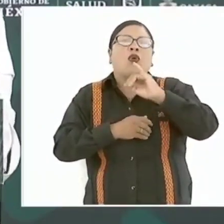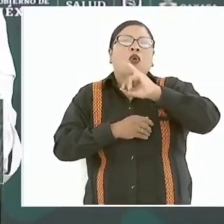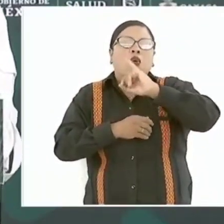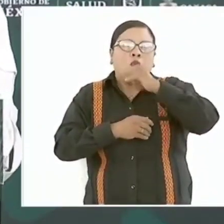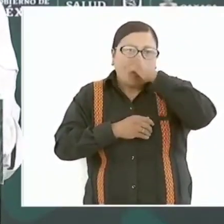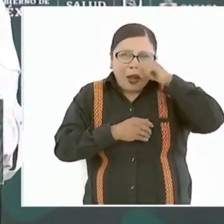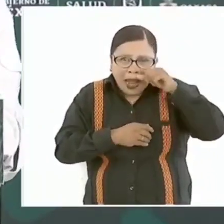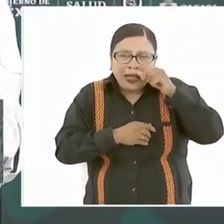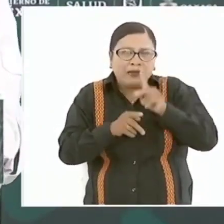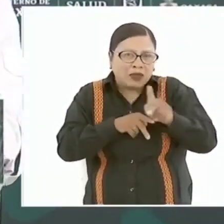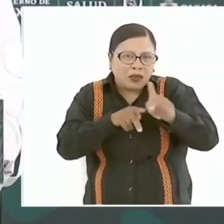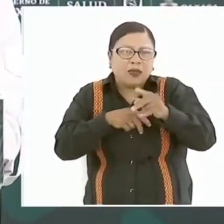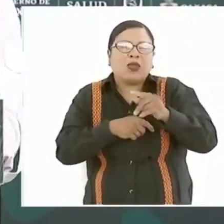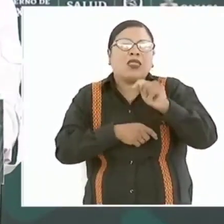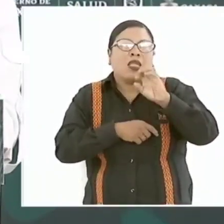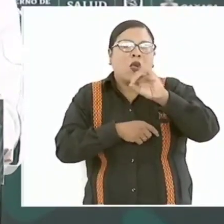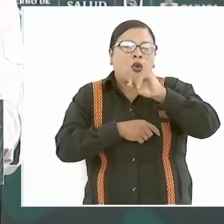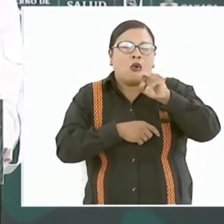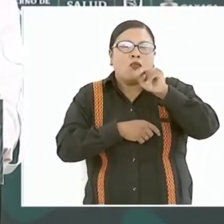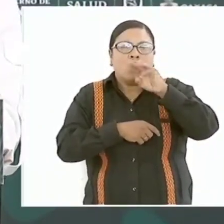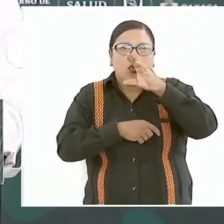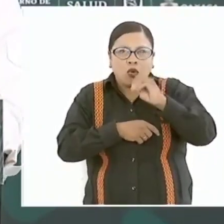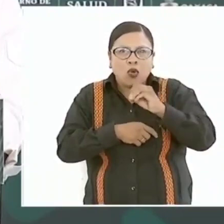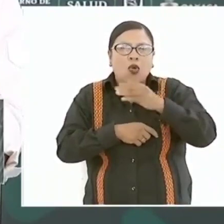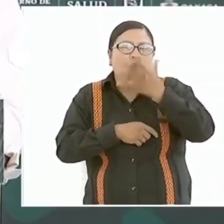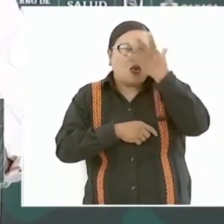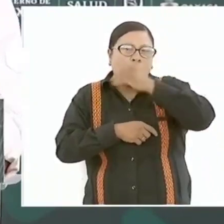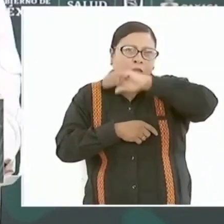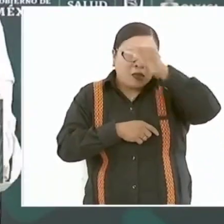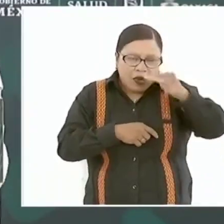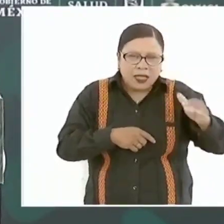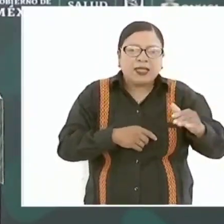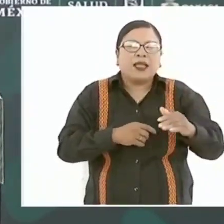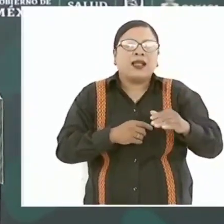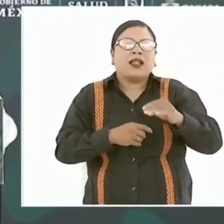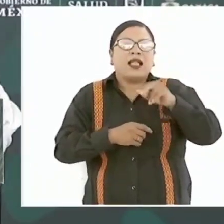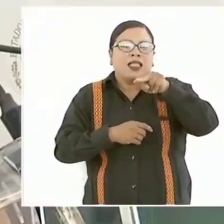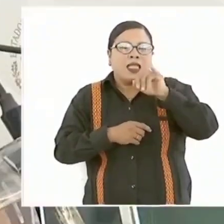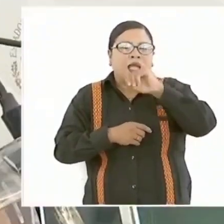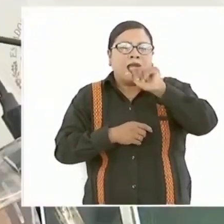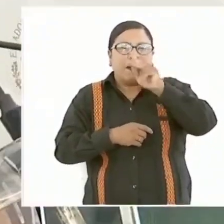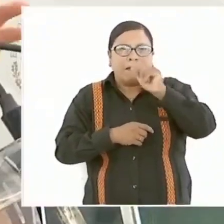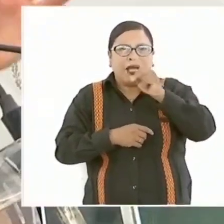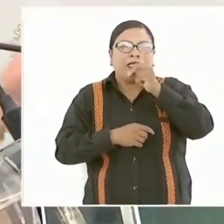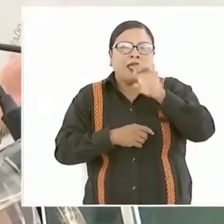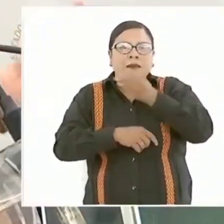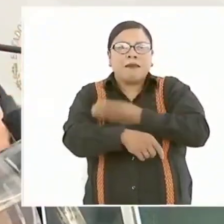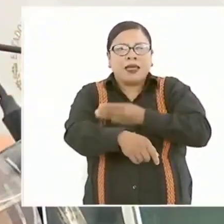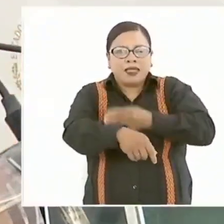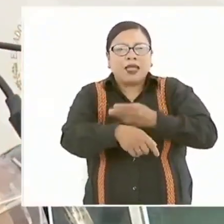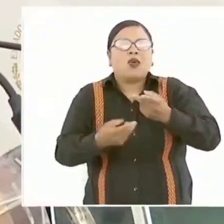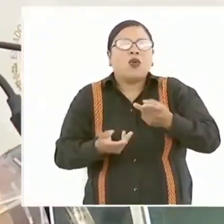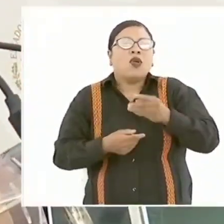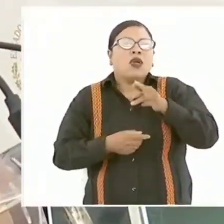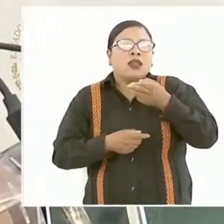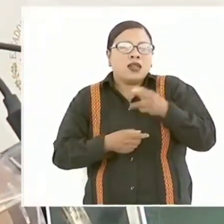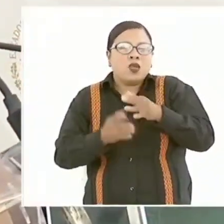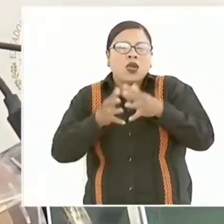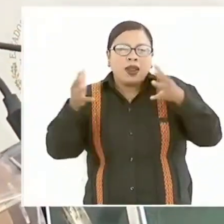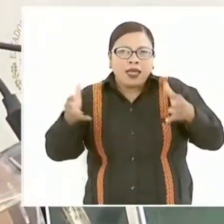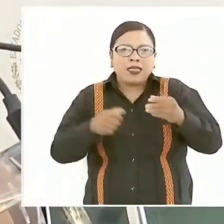Paz, en Teojomulco, Tamelula, en Loma Bonita, en Nejapa de Madero, en Ochistlán, en Río Grande, en San